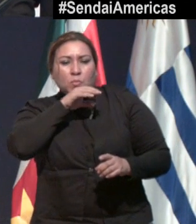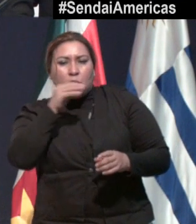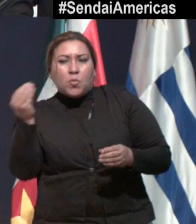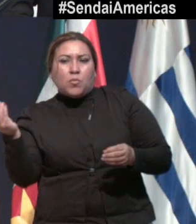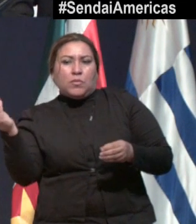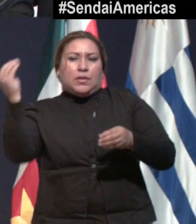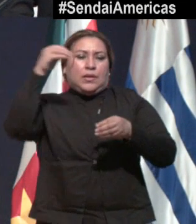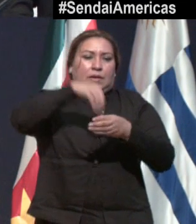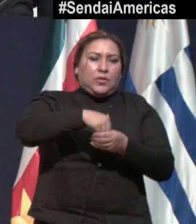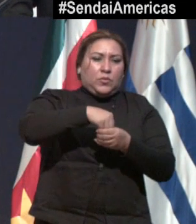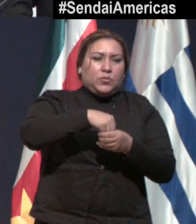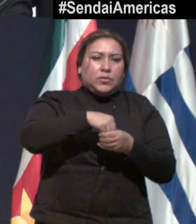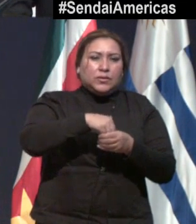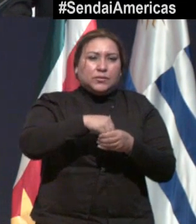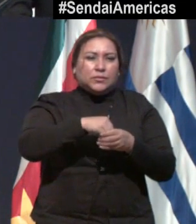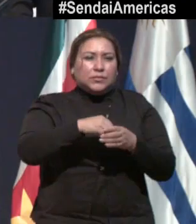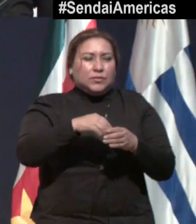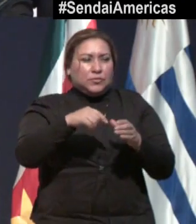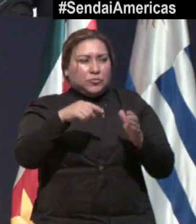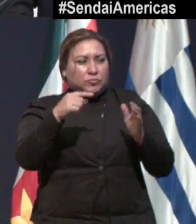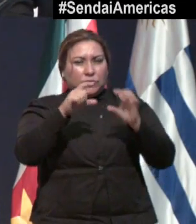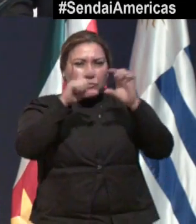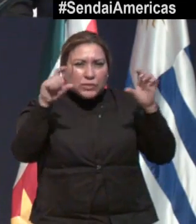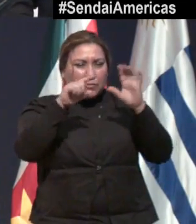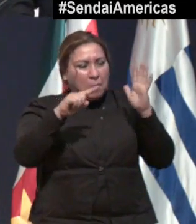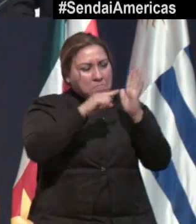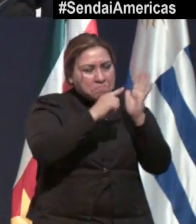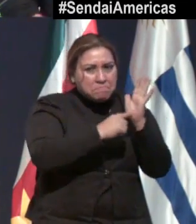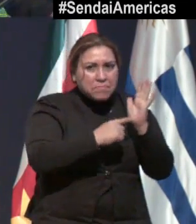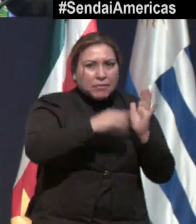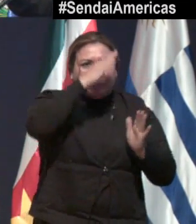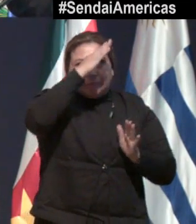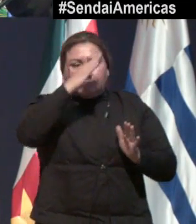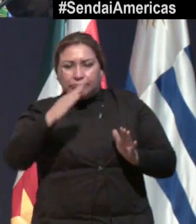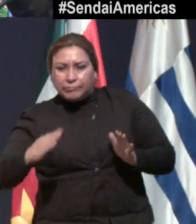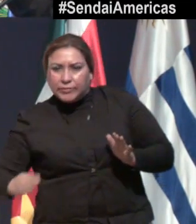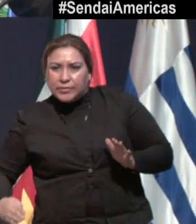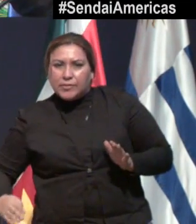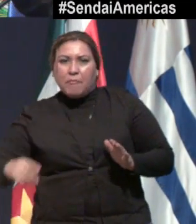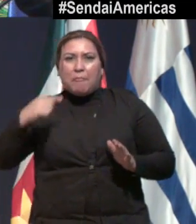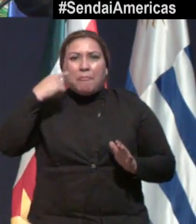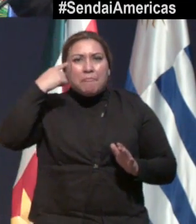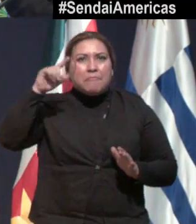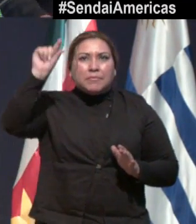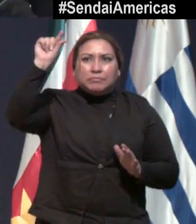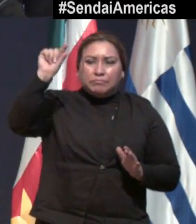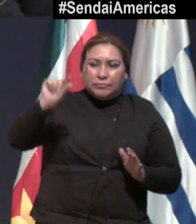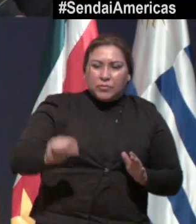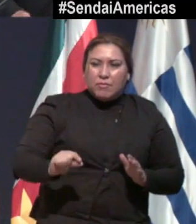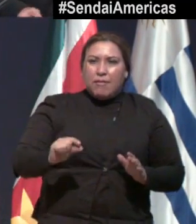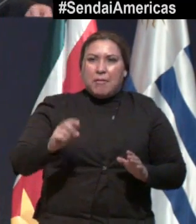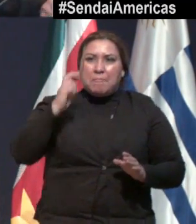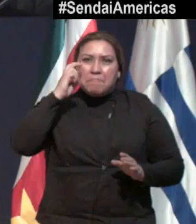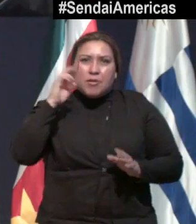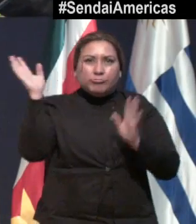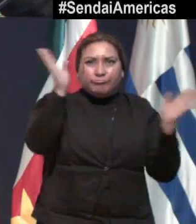Sendai, aspectos prioritarios para la transversalización de la reducción del riesgo de desastres en las